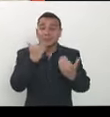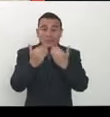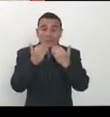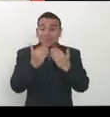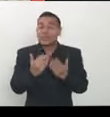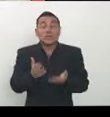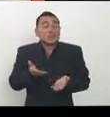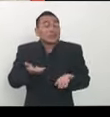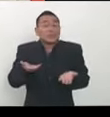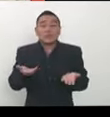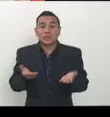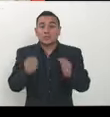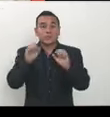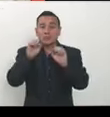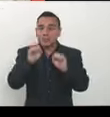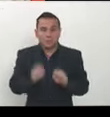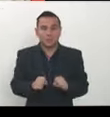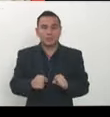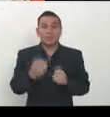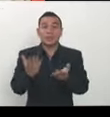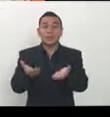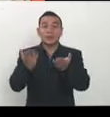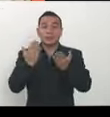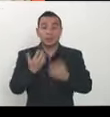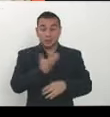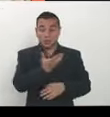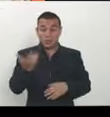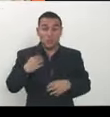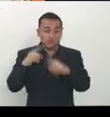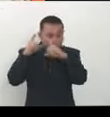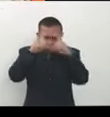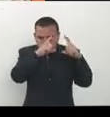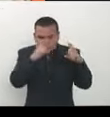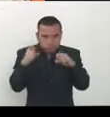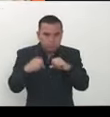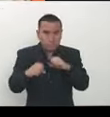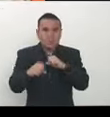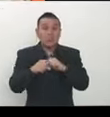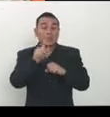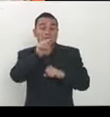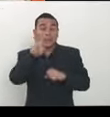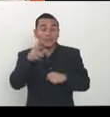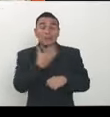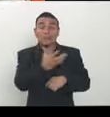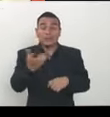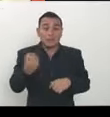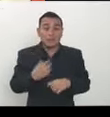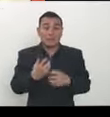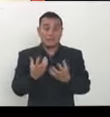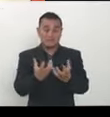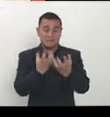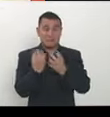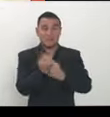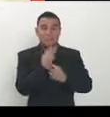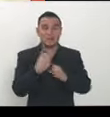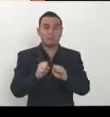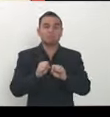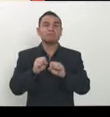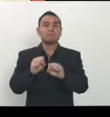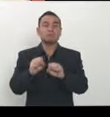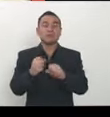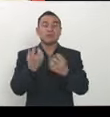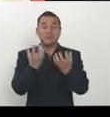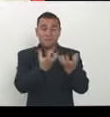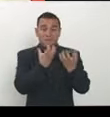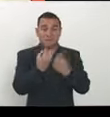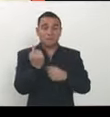sé cómo podéis vosotros ayudarnos, los medios de comunicación, con la cantidad de gente a la que llegáis, Jorge Javier. Tenéis que